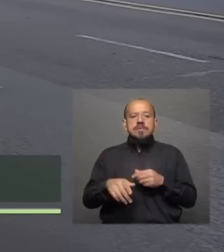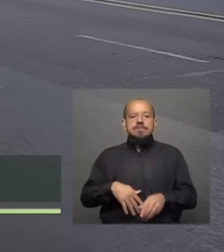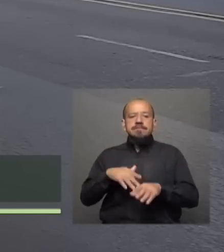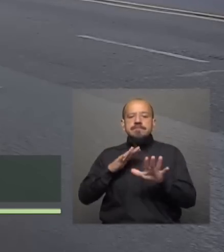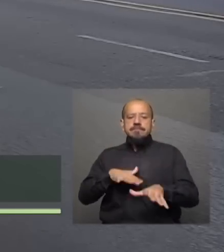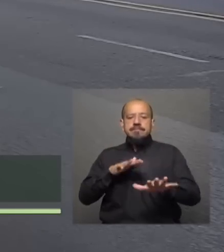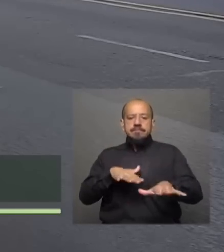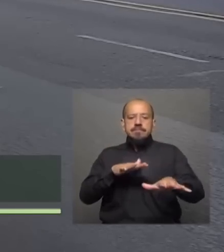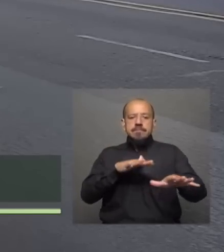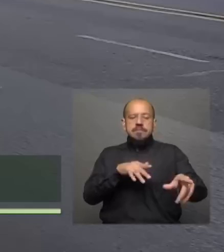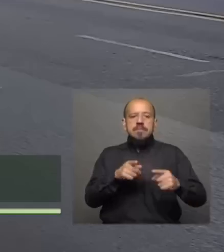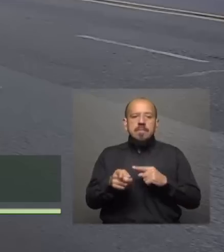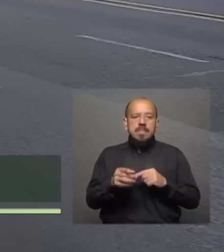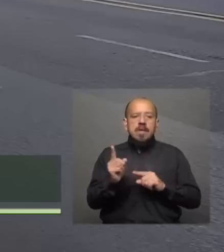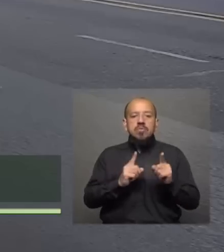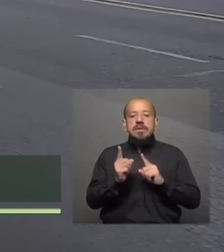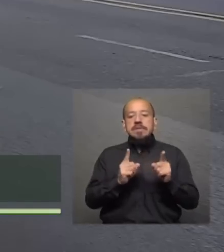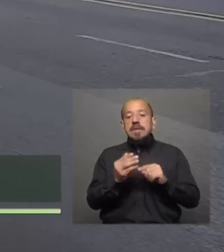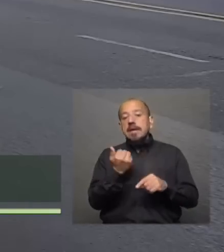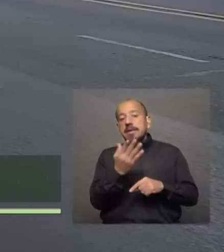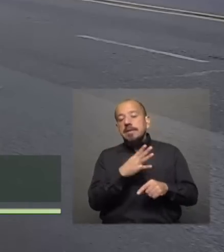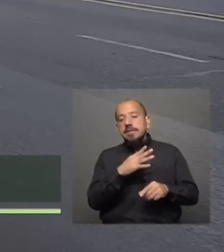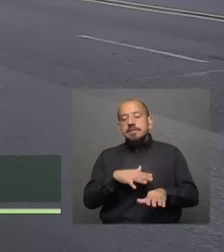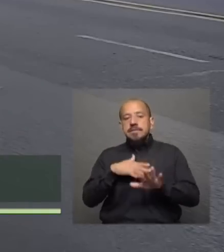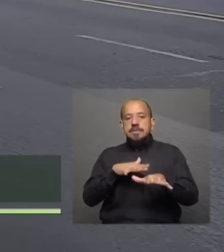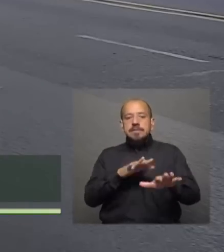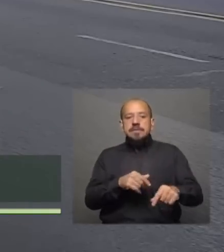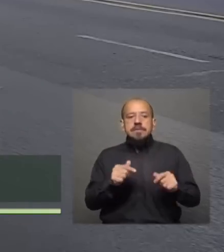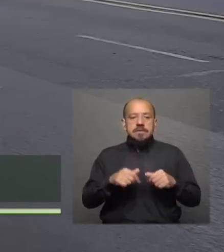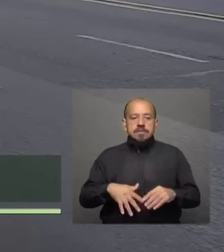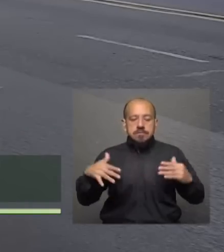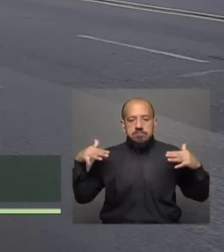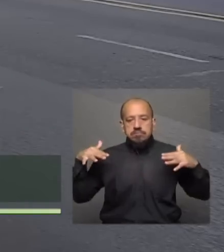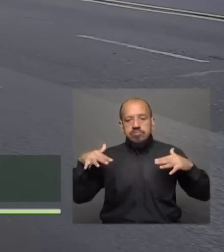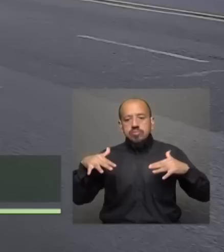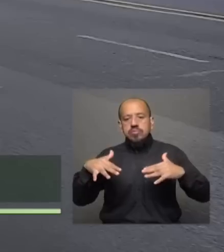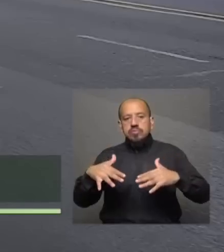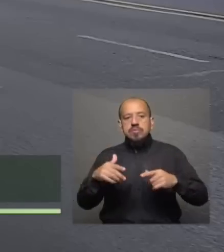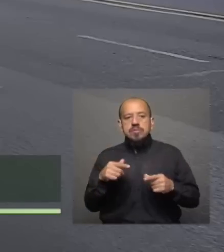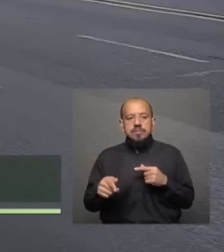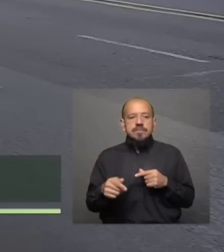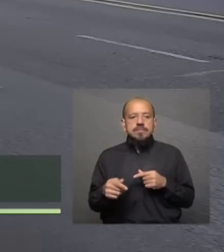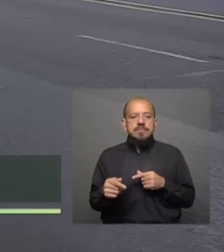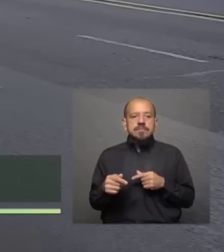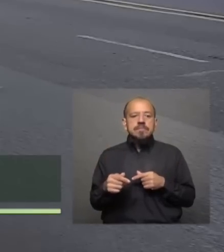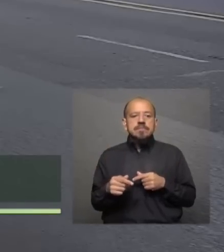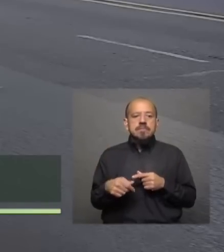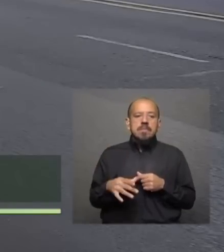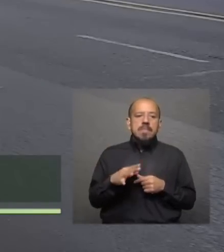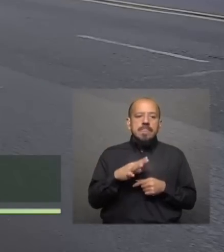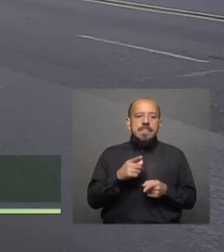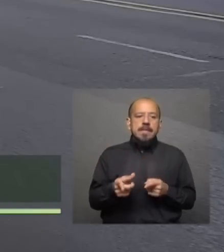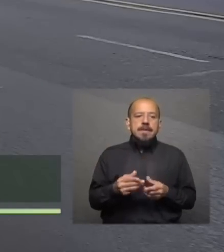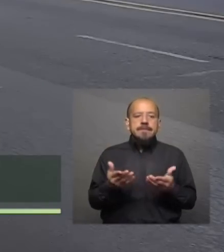en este momento está por la zona de la Universidad de la república Y en minutos se van a estar concentrando este por aquí estos movimientos que bueno